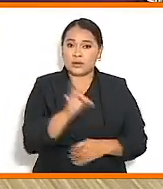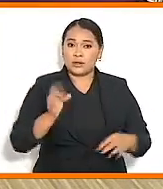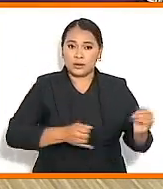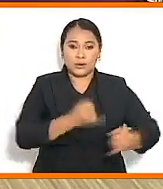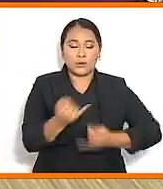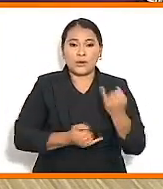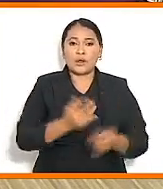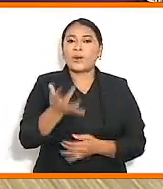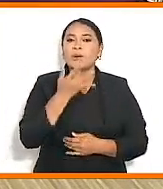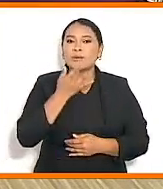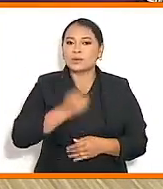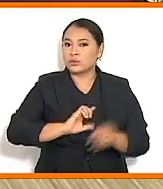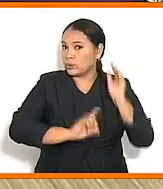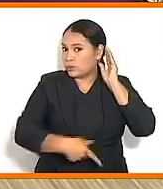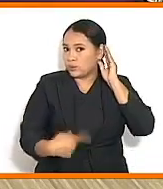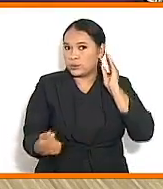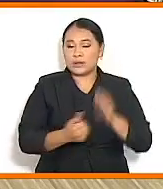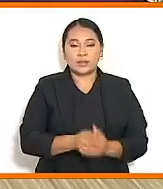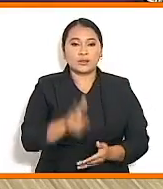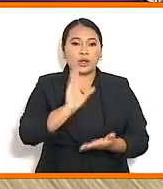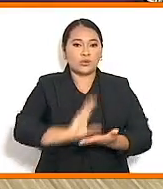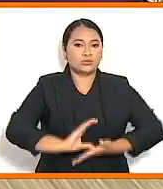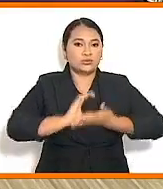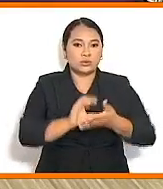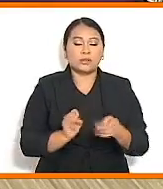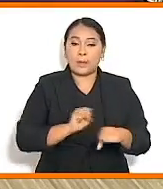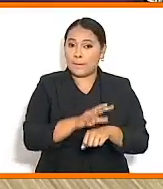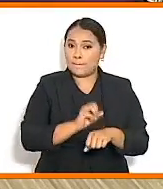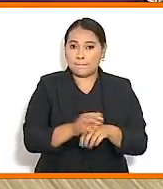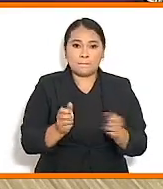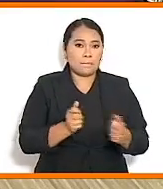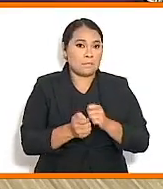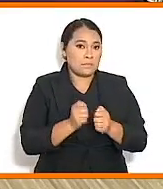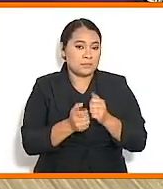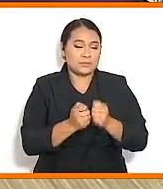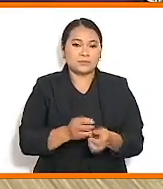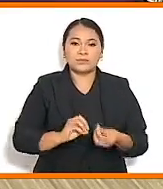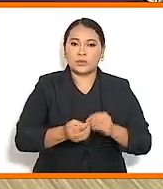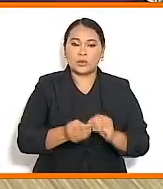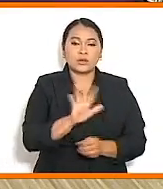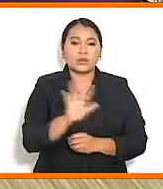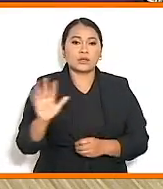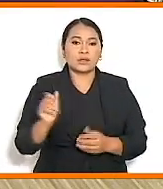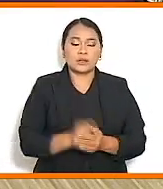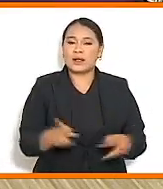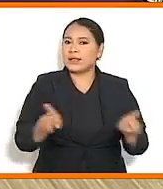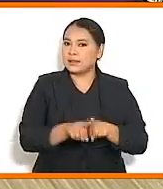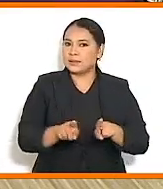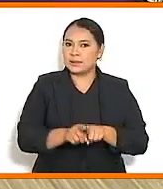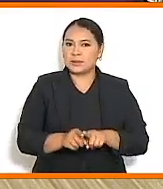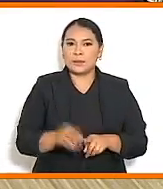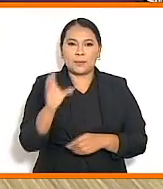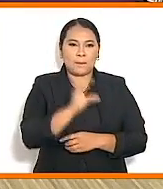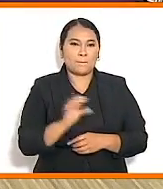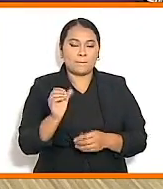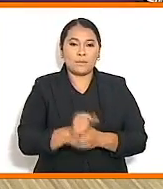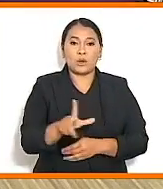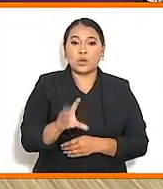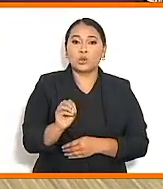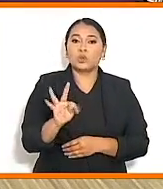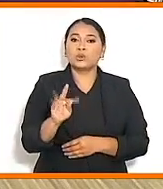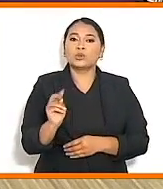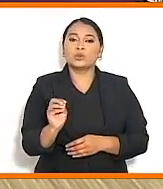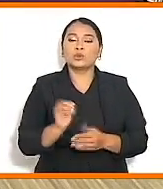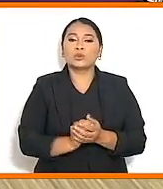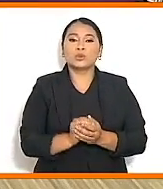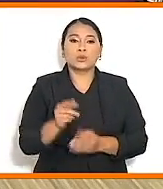Loto Super Premio a través de mensajito al 555 o ingresando a loto.hn o eligiendo tu billetera electrónica